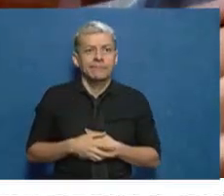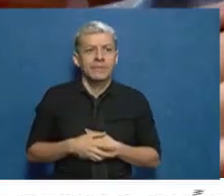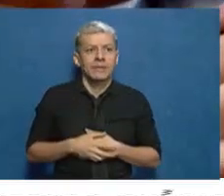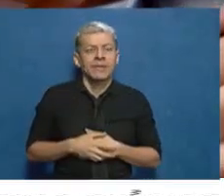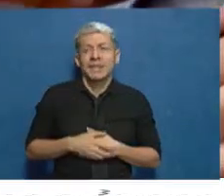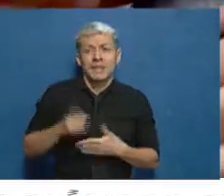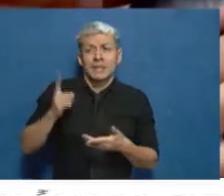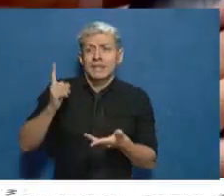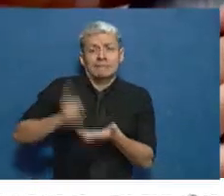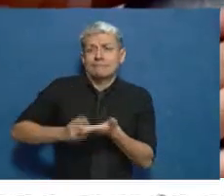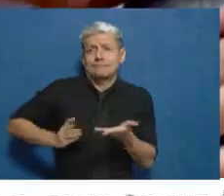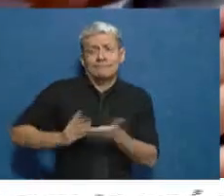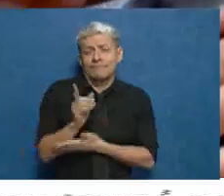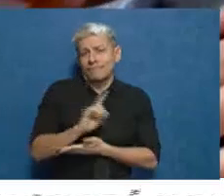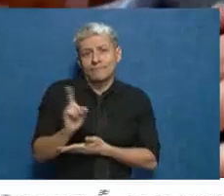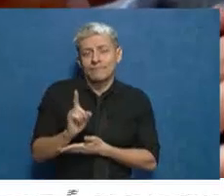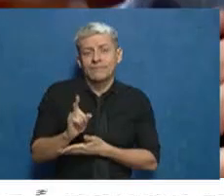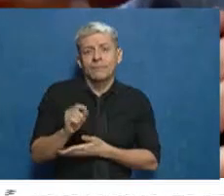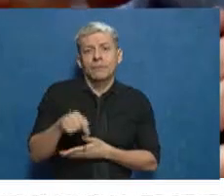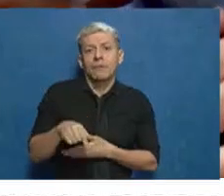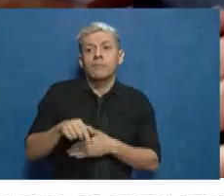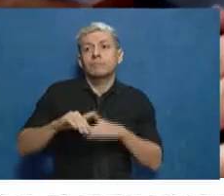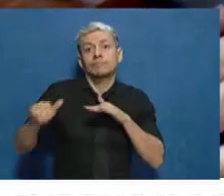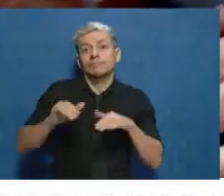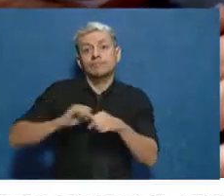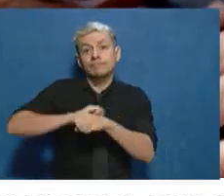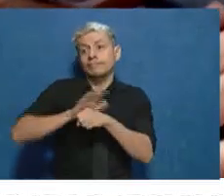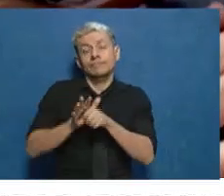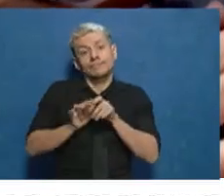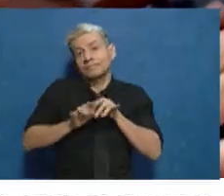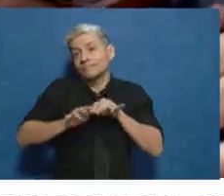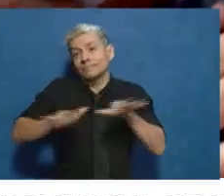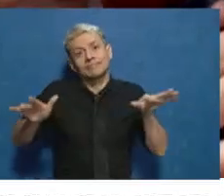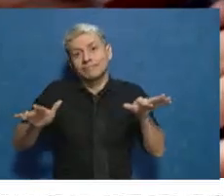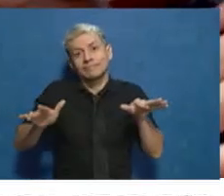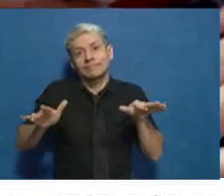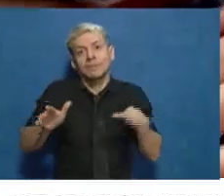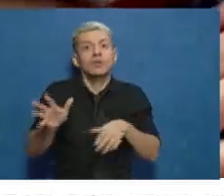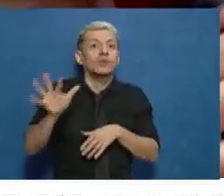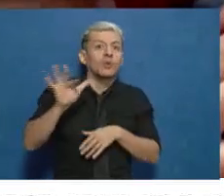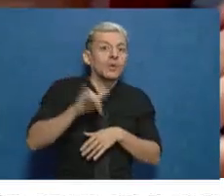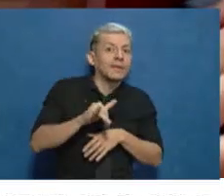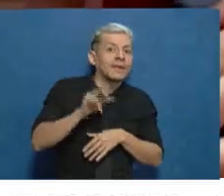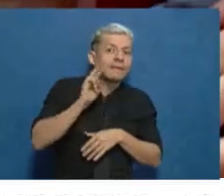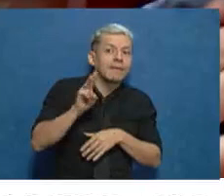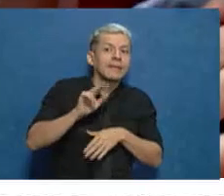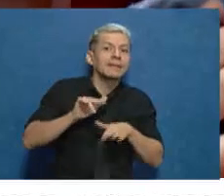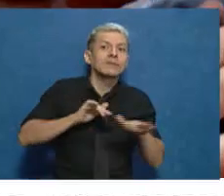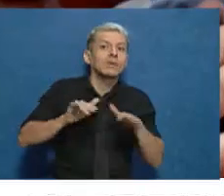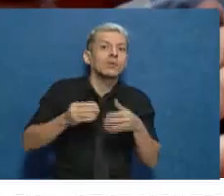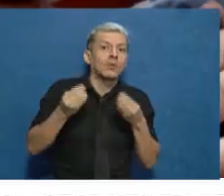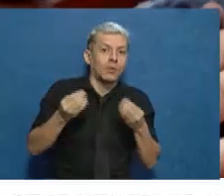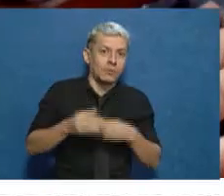no corresponde en una situación de pandemia donde estamos analizando día a día los datos del sistema sanitario, compartiéndolos con el